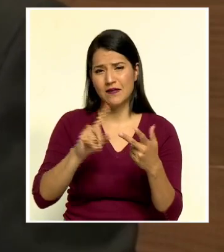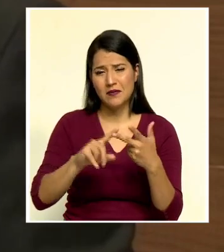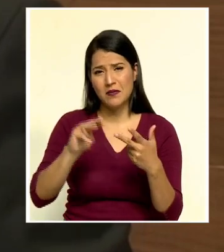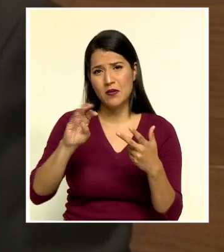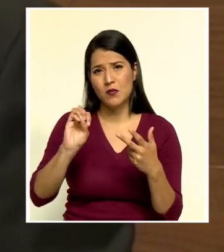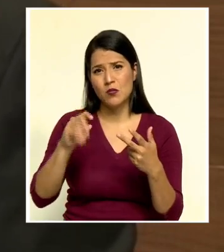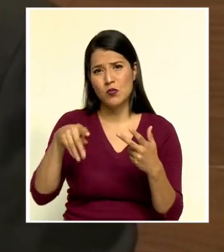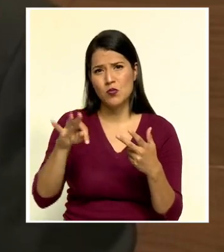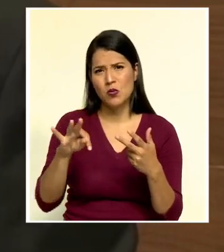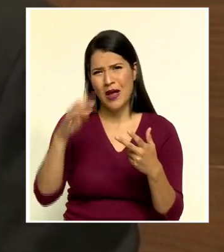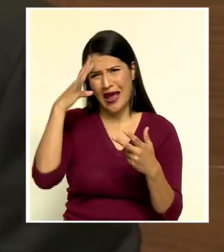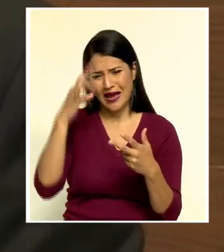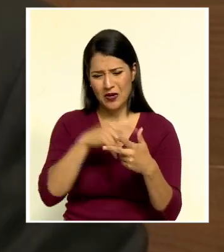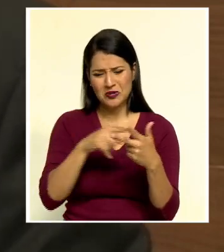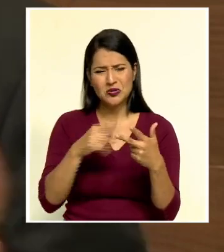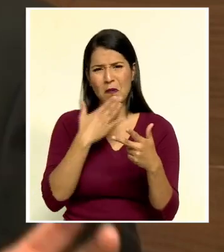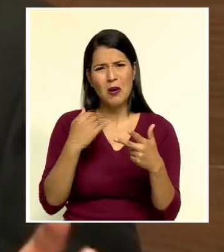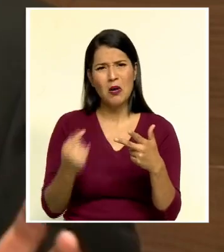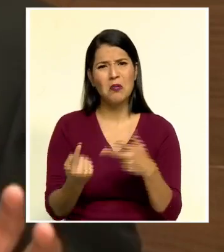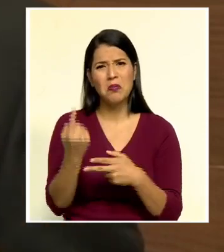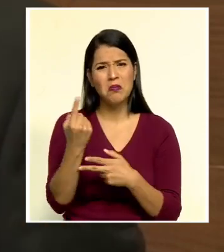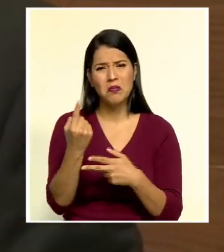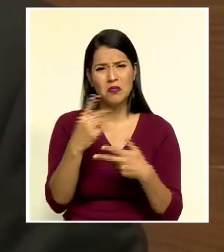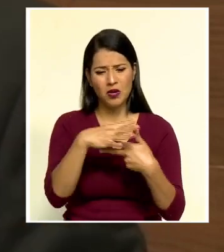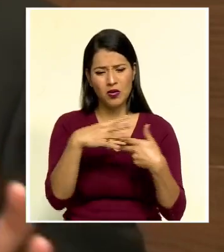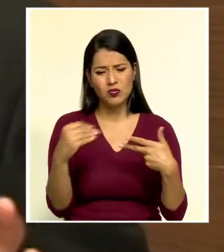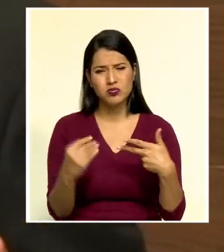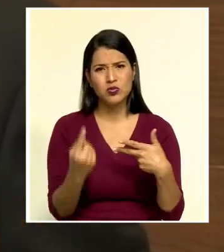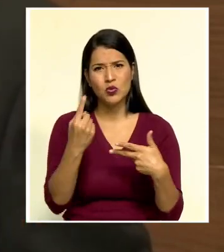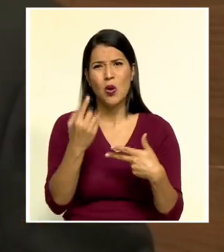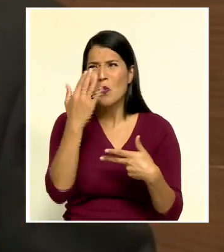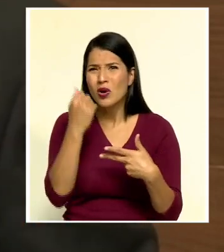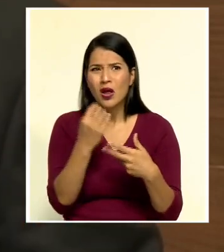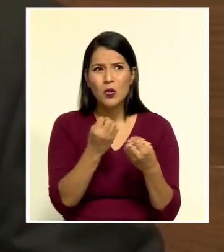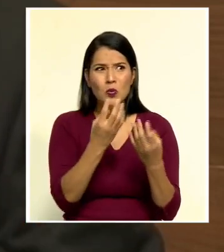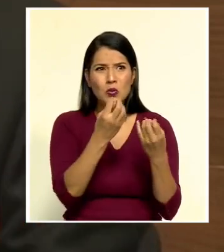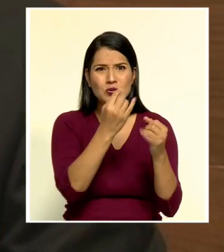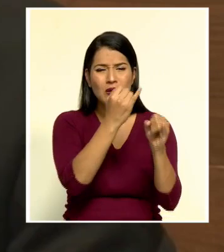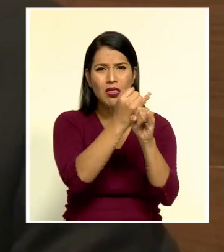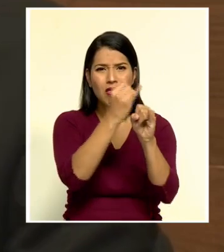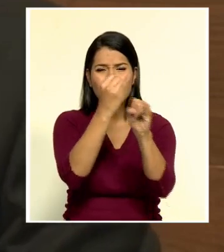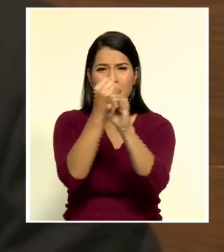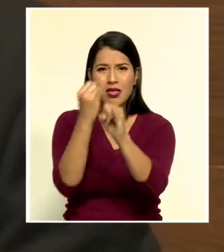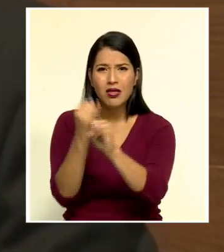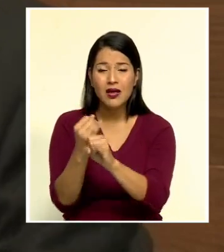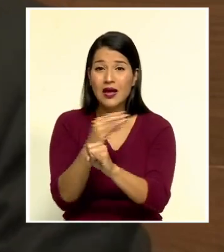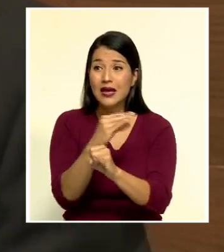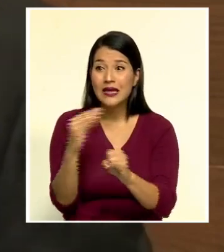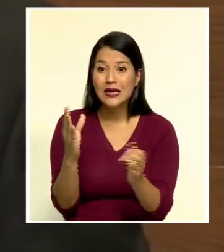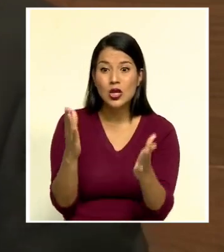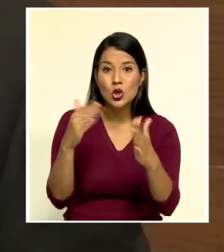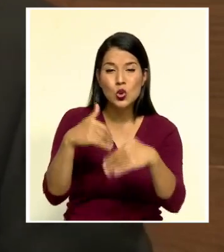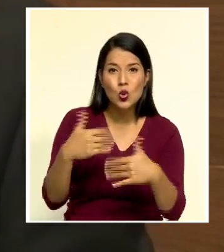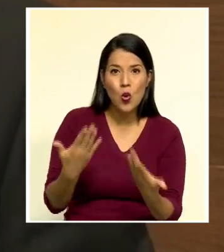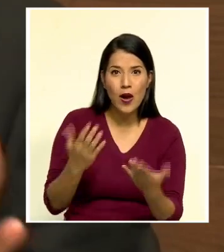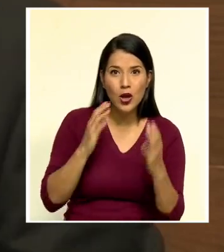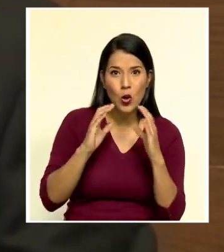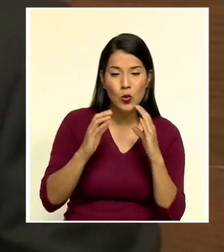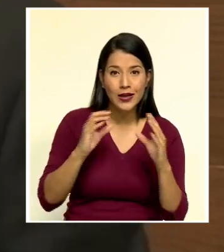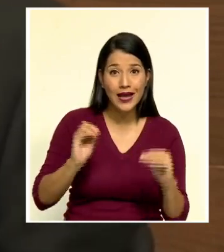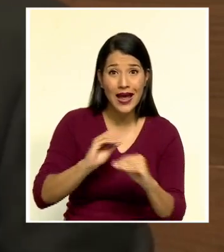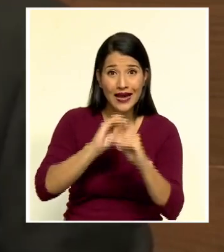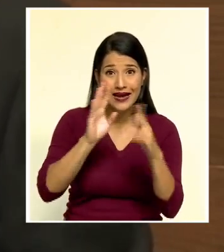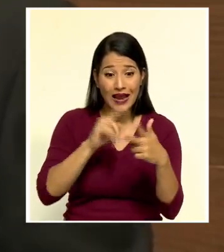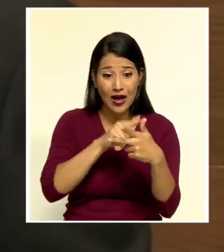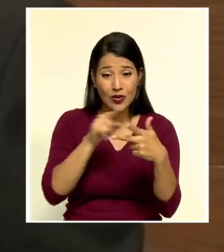que deberíamos unificar, porque cuando hay tanta gente en el mapa y tal vez no hay una trazabilidad y comunicación clara entre